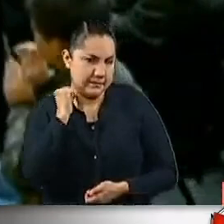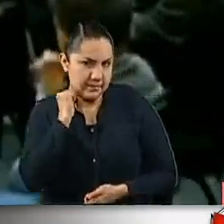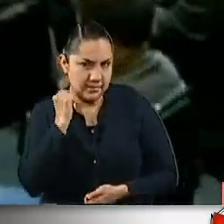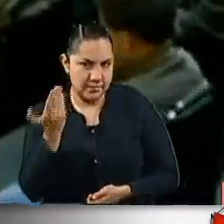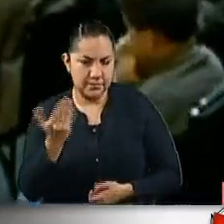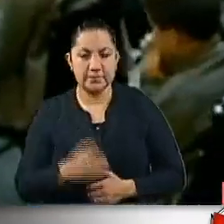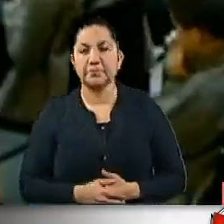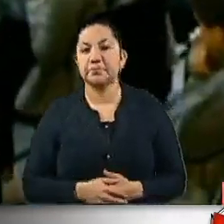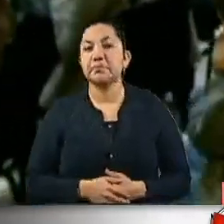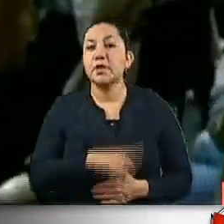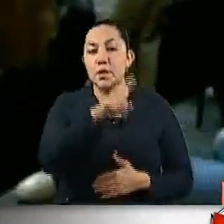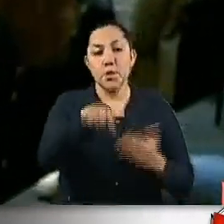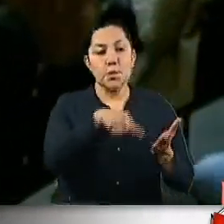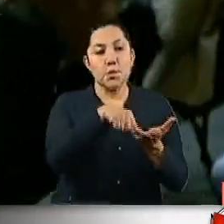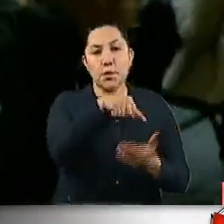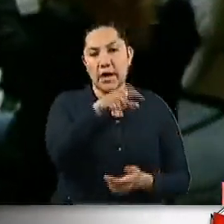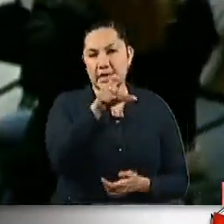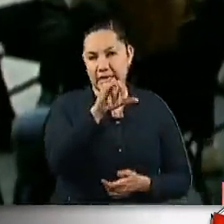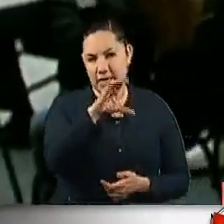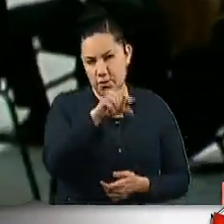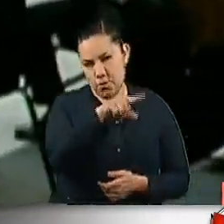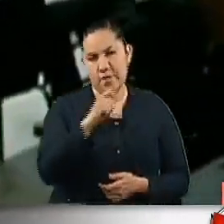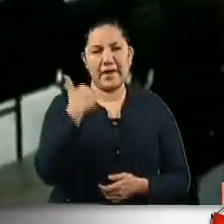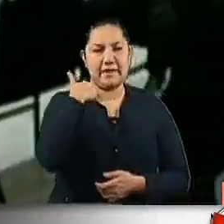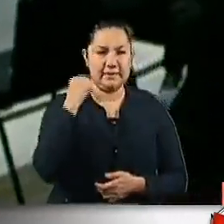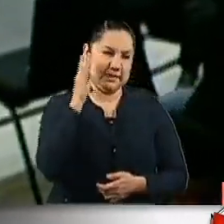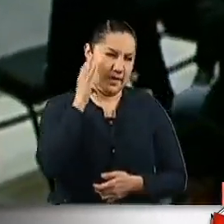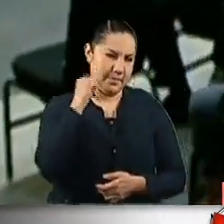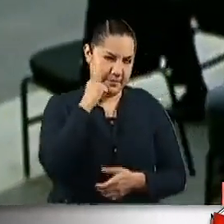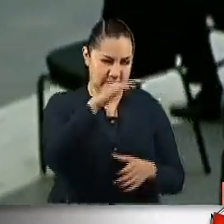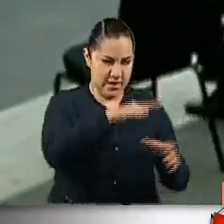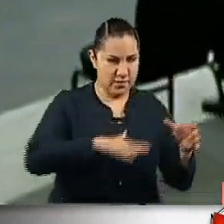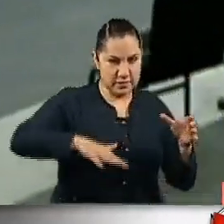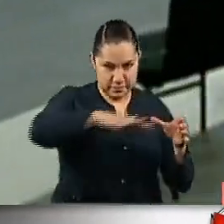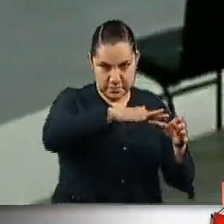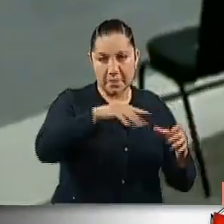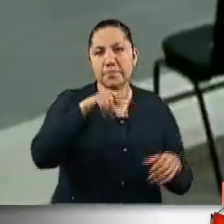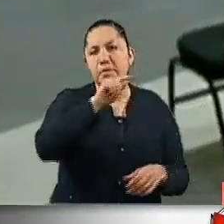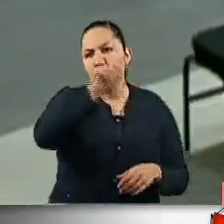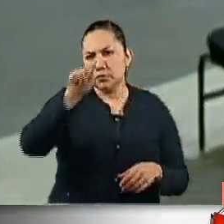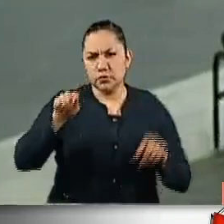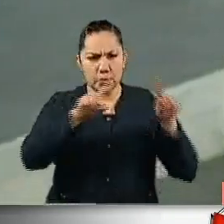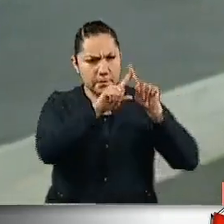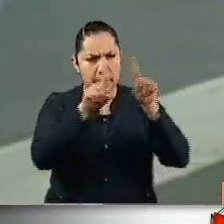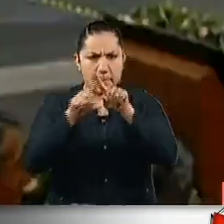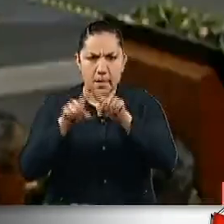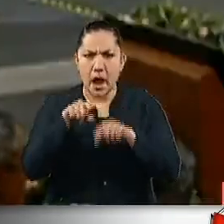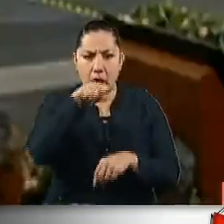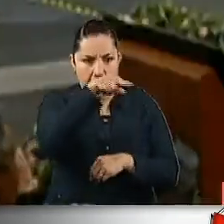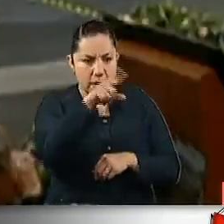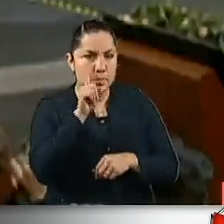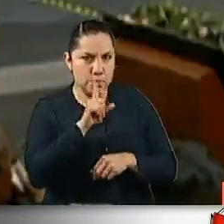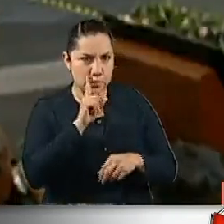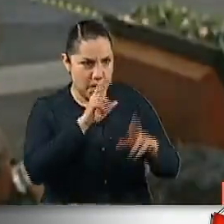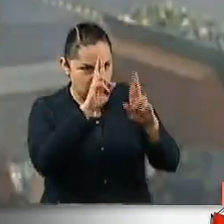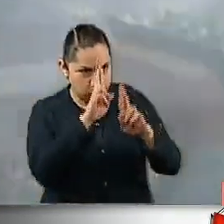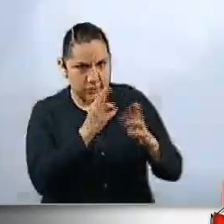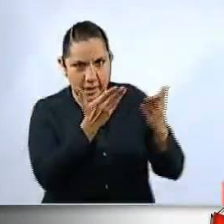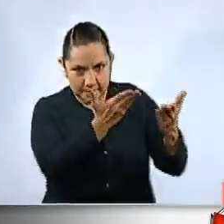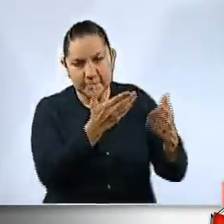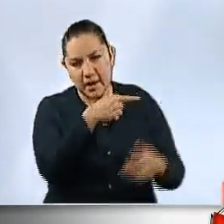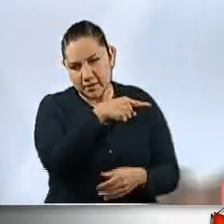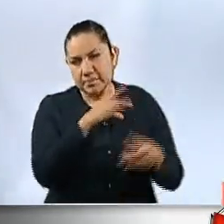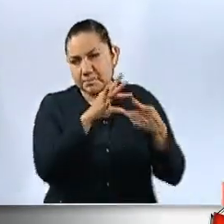sede histórica de Jicotencatl 9, senadores destacaron la trayectoria de la homenajeada, quien formó parte de la